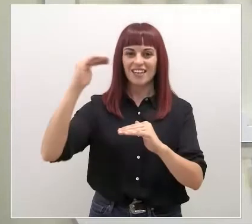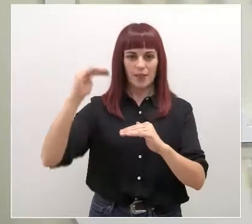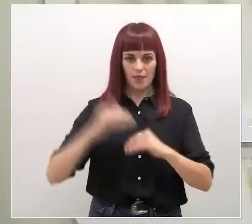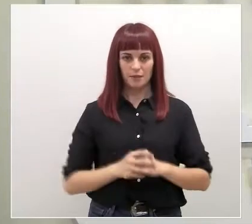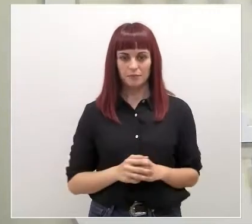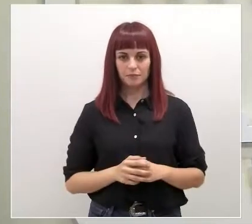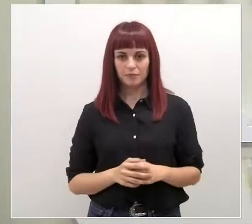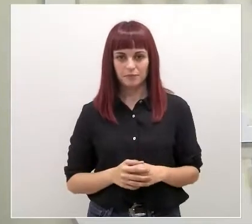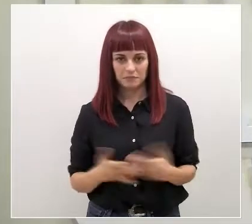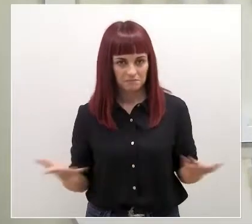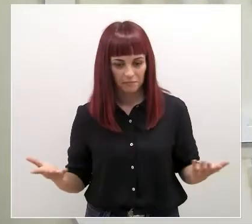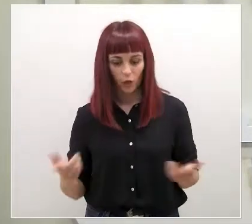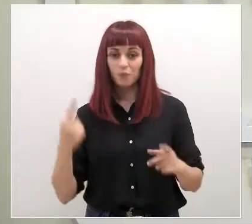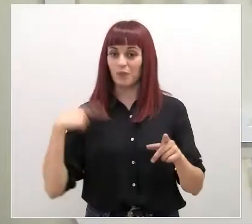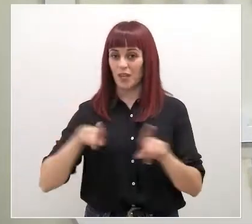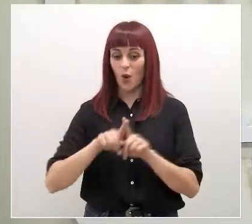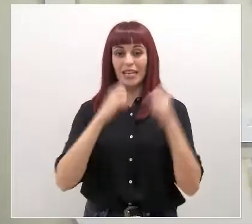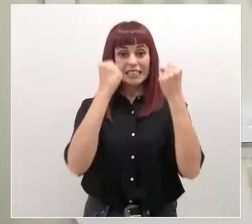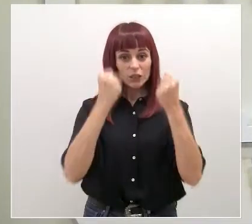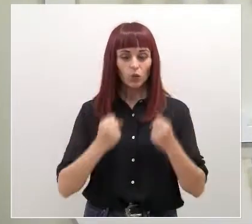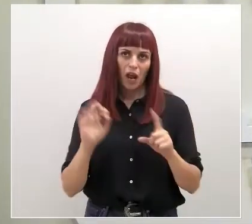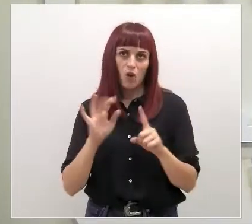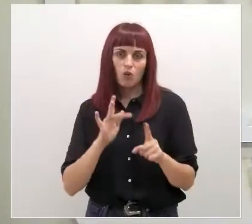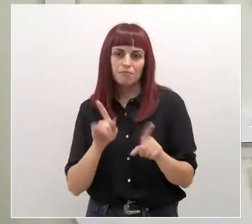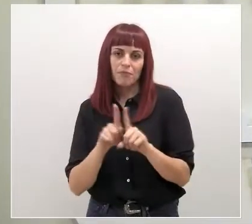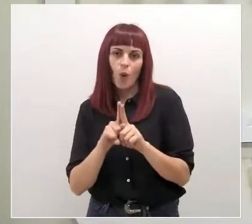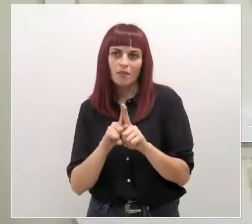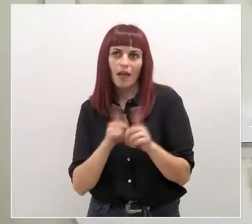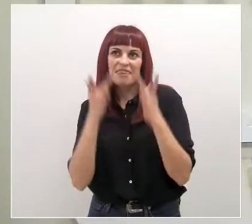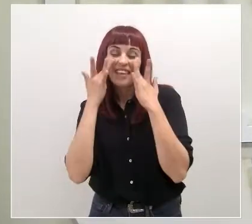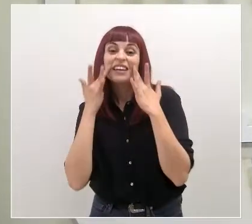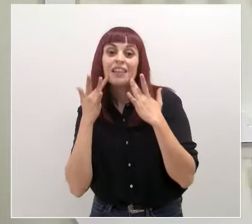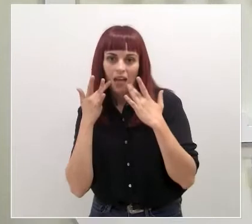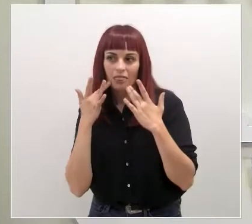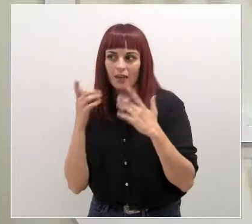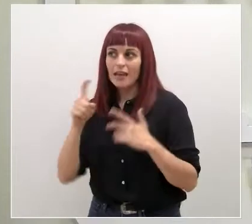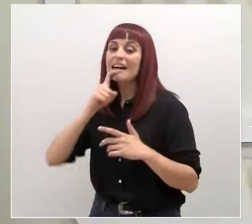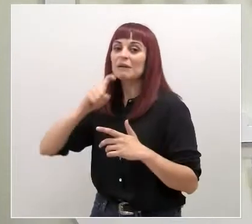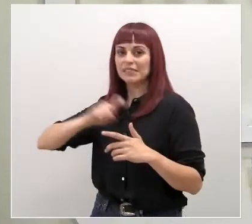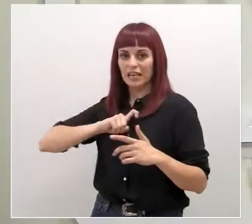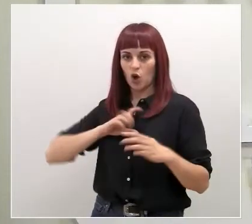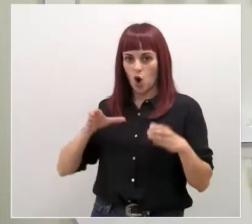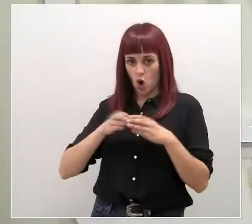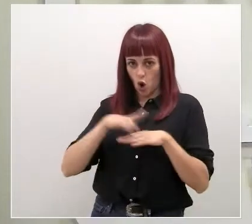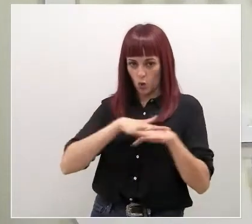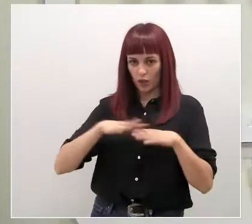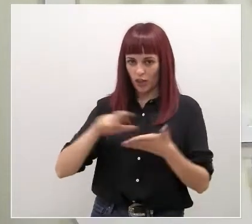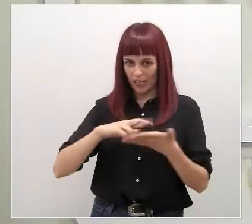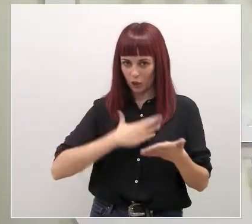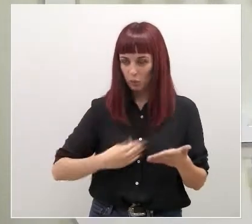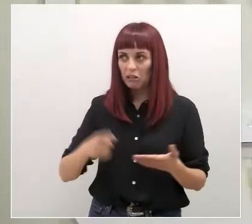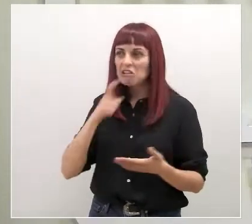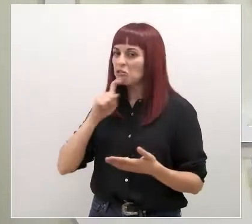tienen ni el decoro institucional, o llamémoslo la decencia, de comunicarlo a este Gobierno regional,